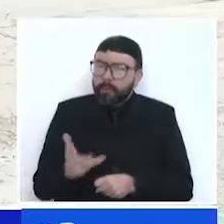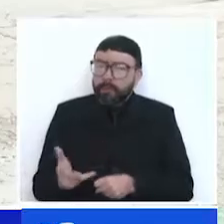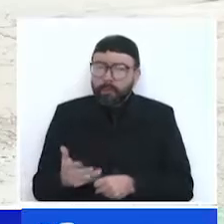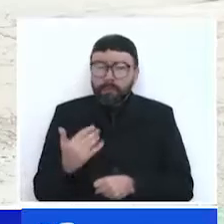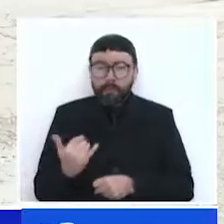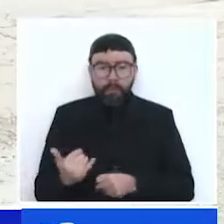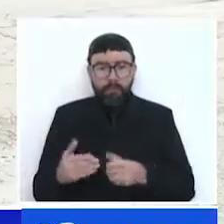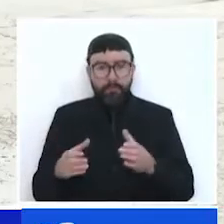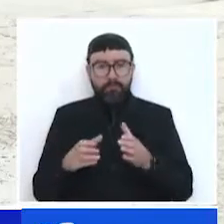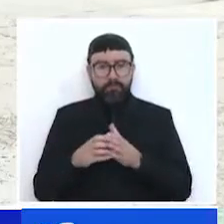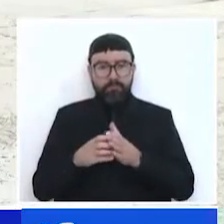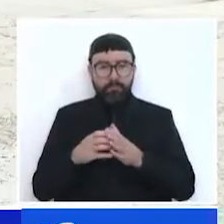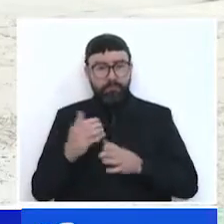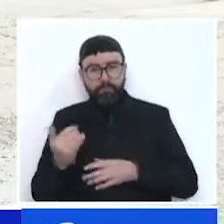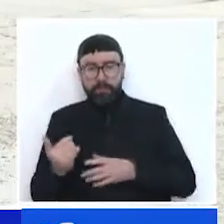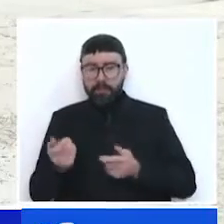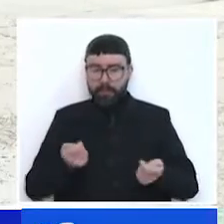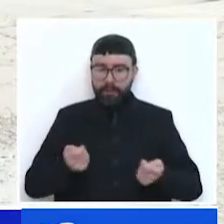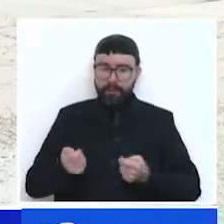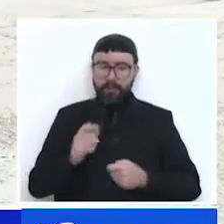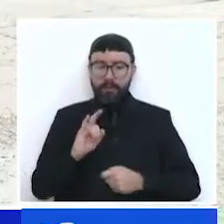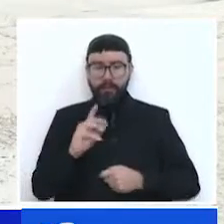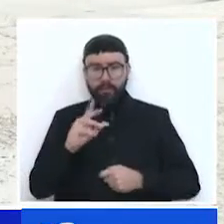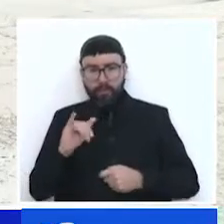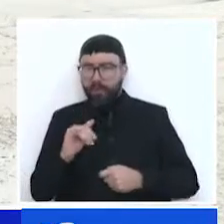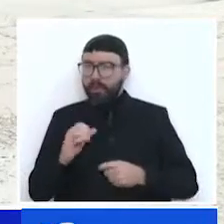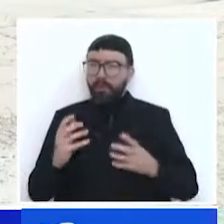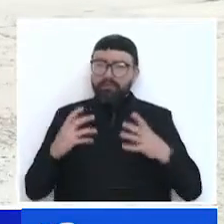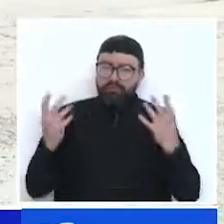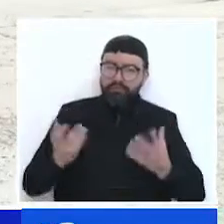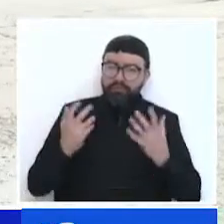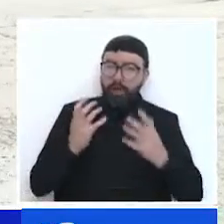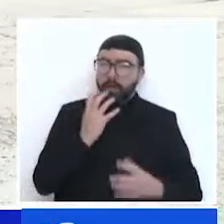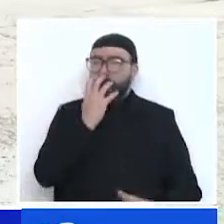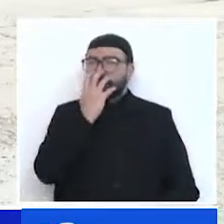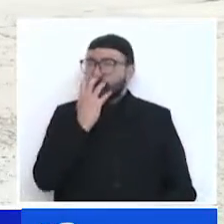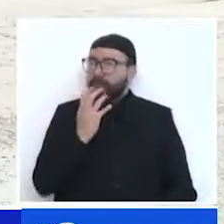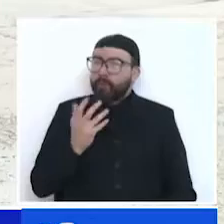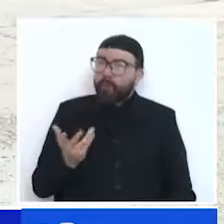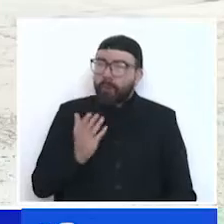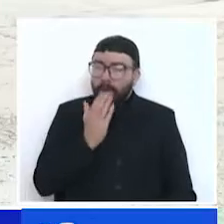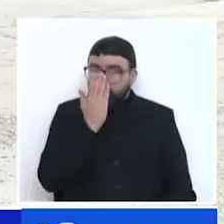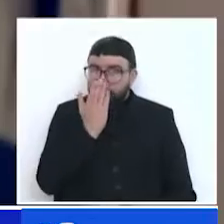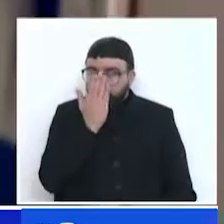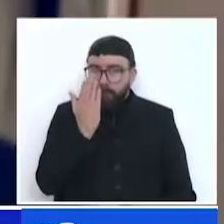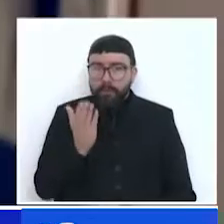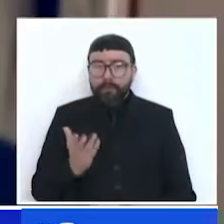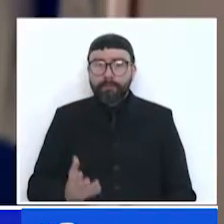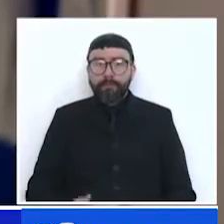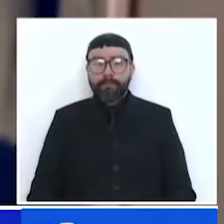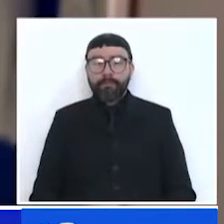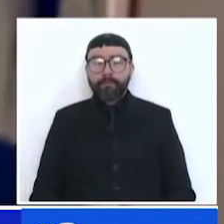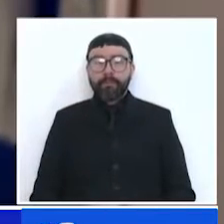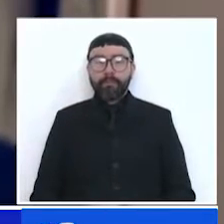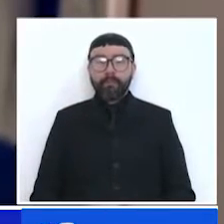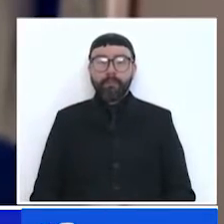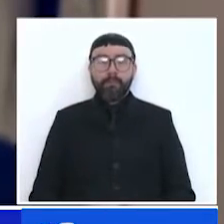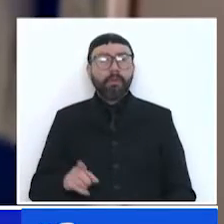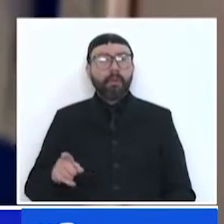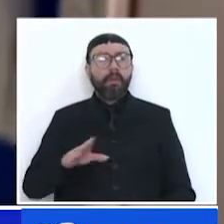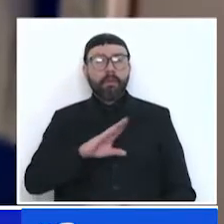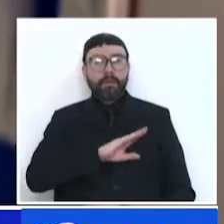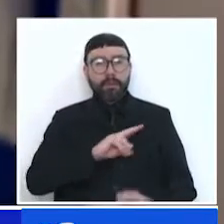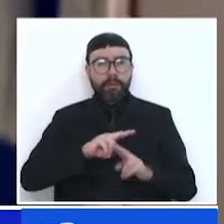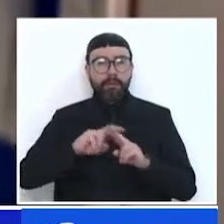de unidades de cuidados intensivos, en ambulancias, en ventiladores y en oxígeno. Con la Alcaldía Municipal,